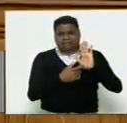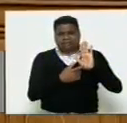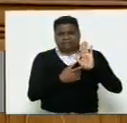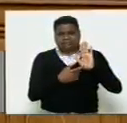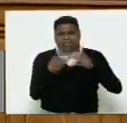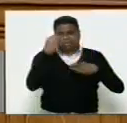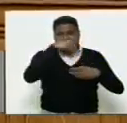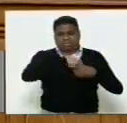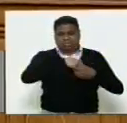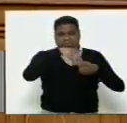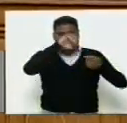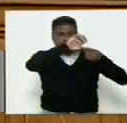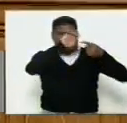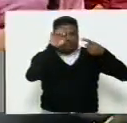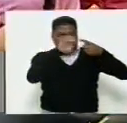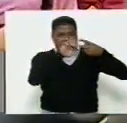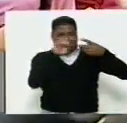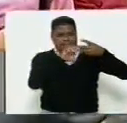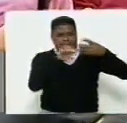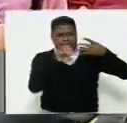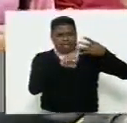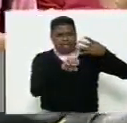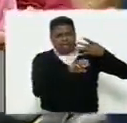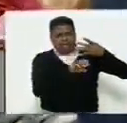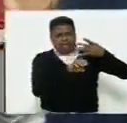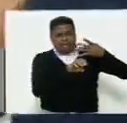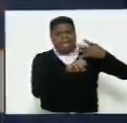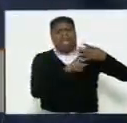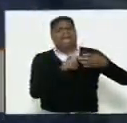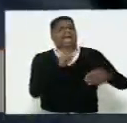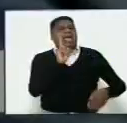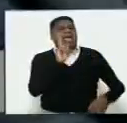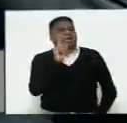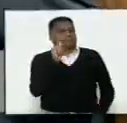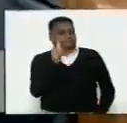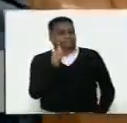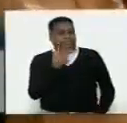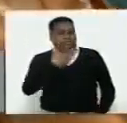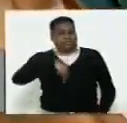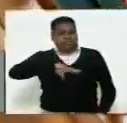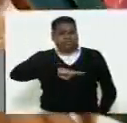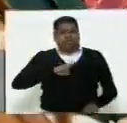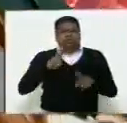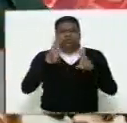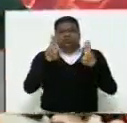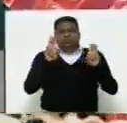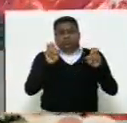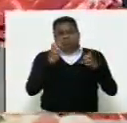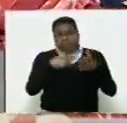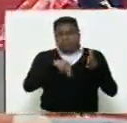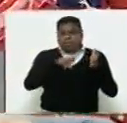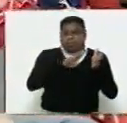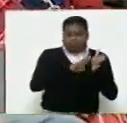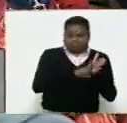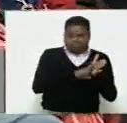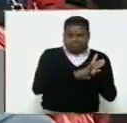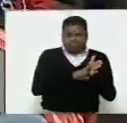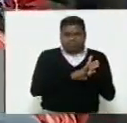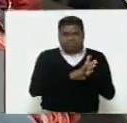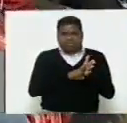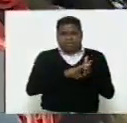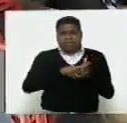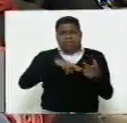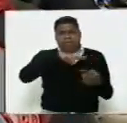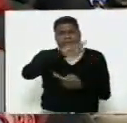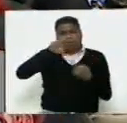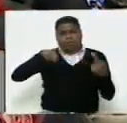dentro de sus elementos estructurantes la posibilidad de que nosotros nuevamente como revolución asumamos,